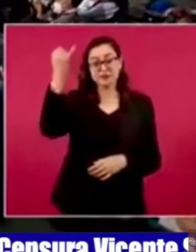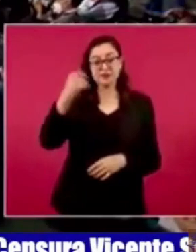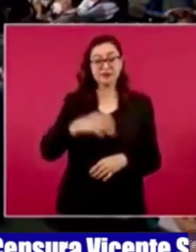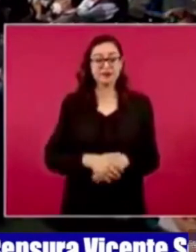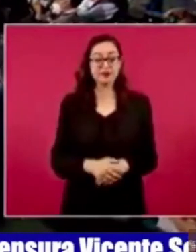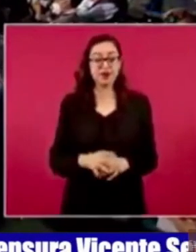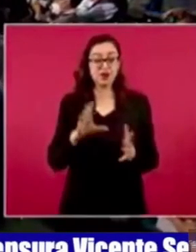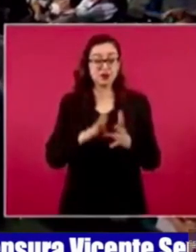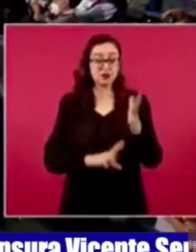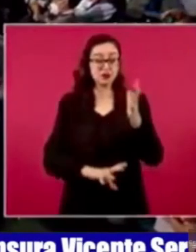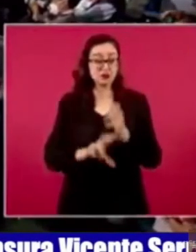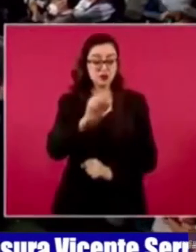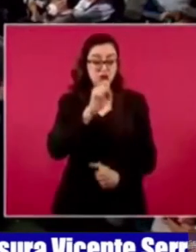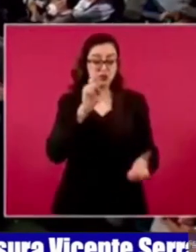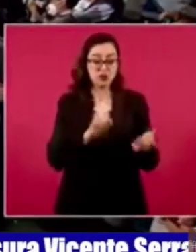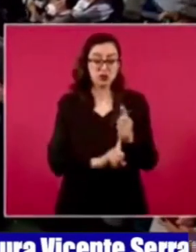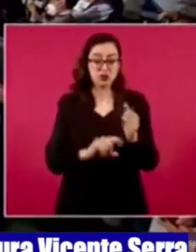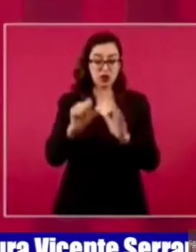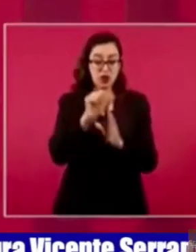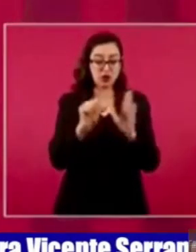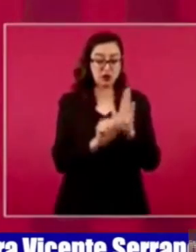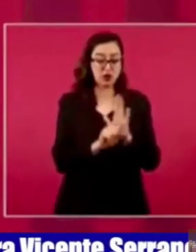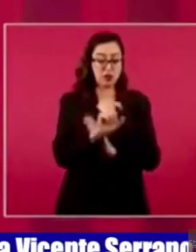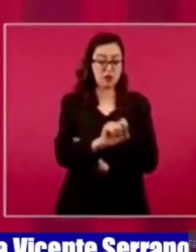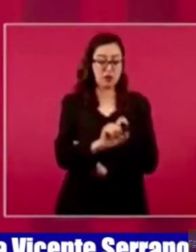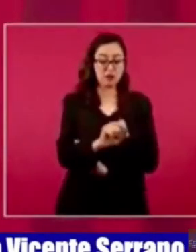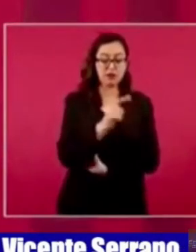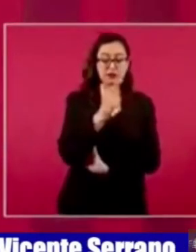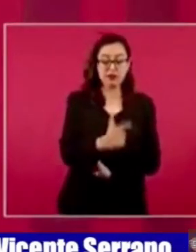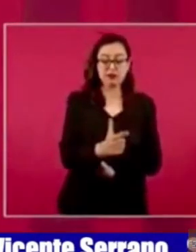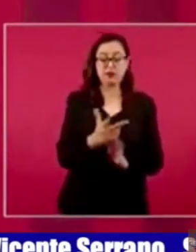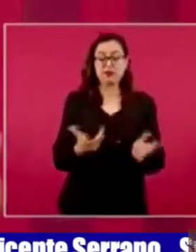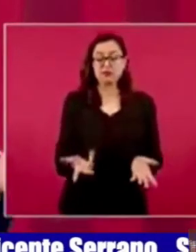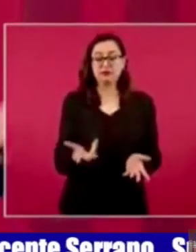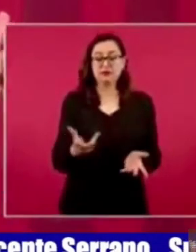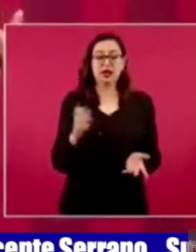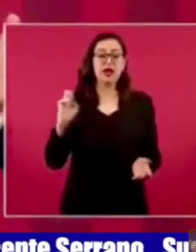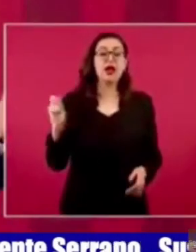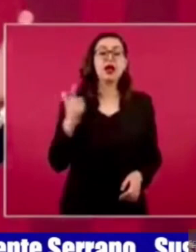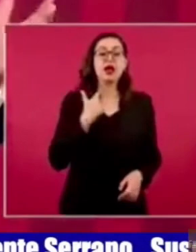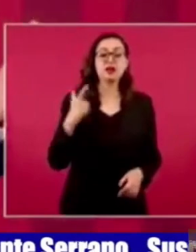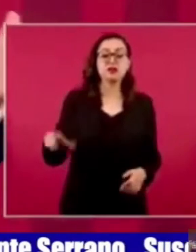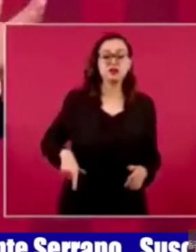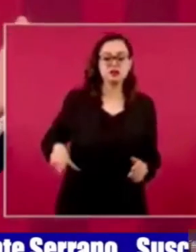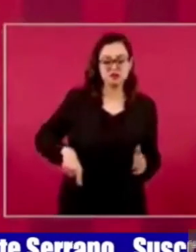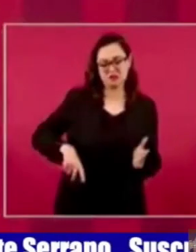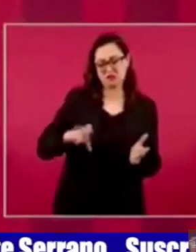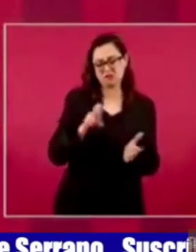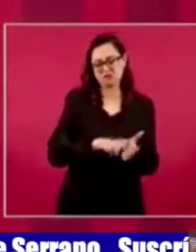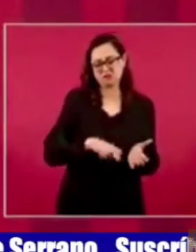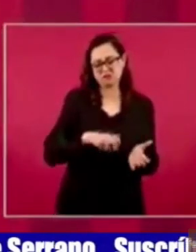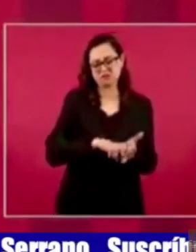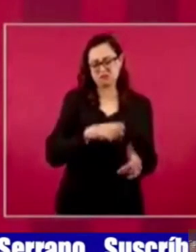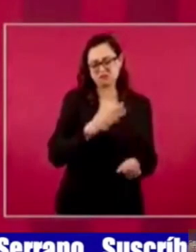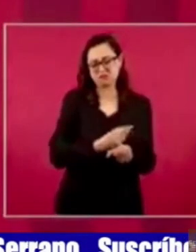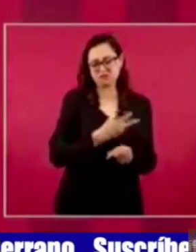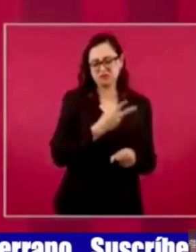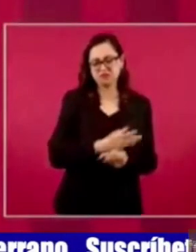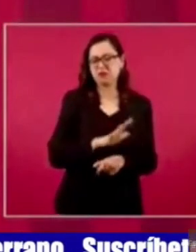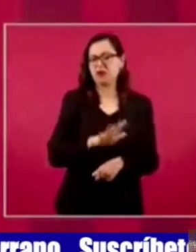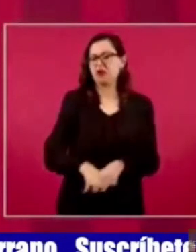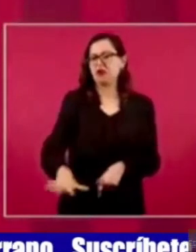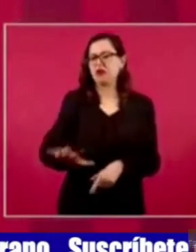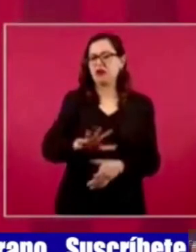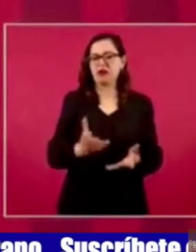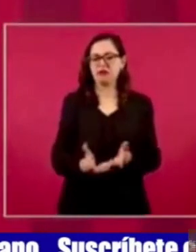constitucional, que es lo que estamos tratando, y ponen las tierras que